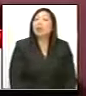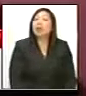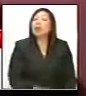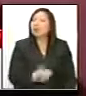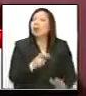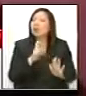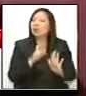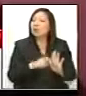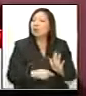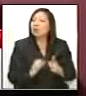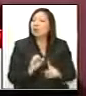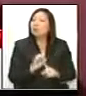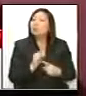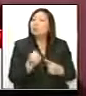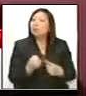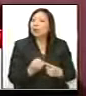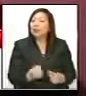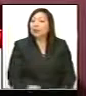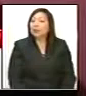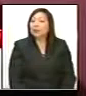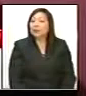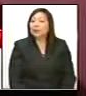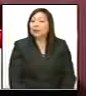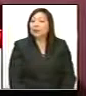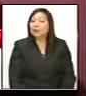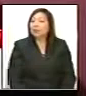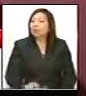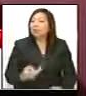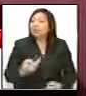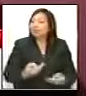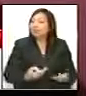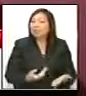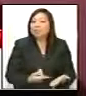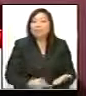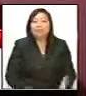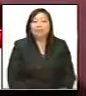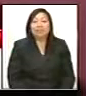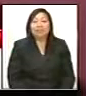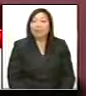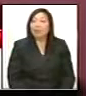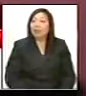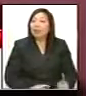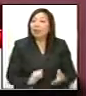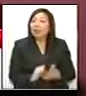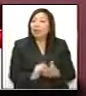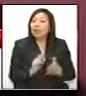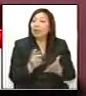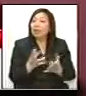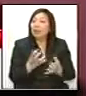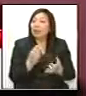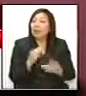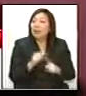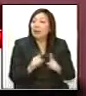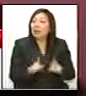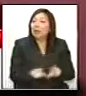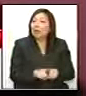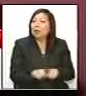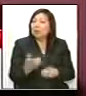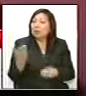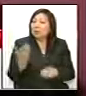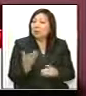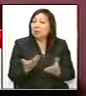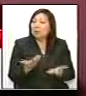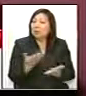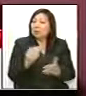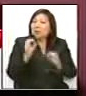programas sociales. Y presupuestos es algo que nosotros quisiéramos dar, pero también nos viene un presupuesto